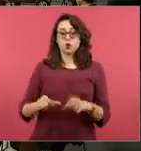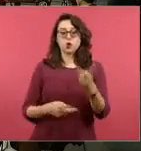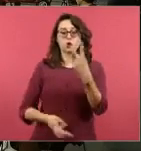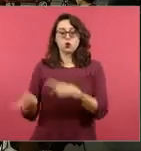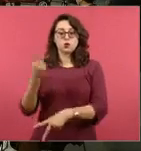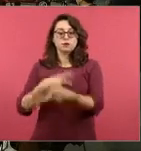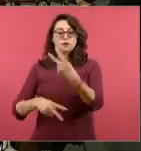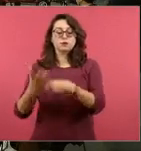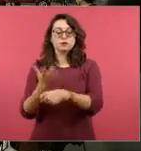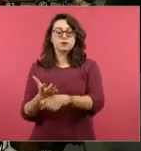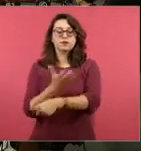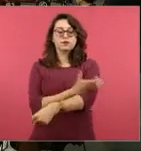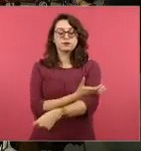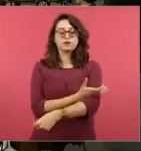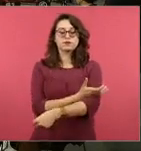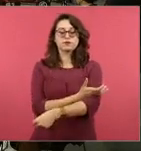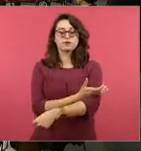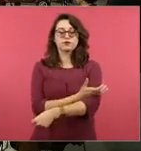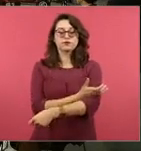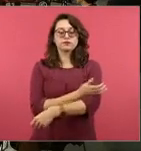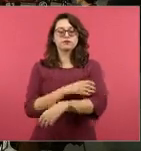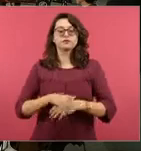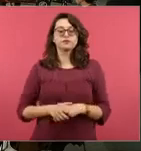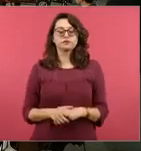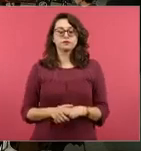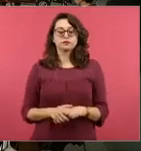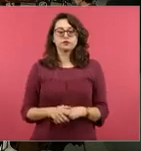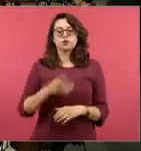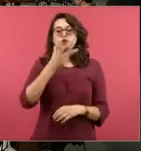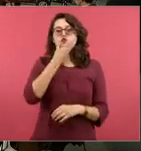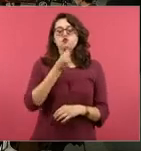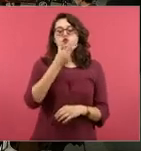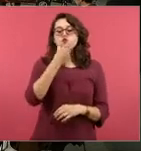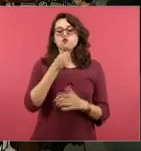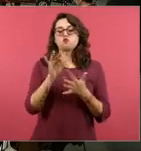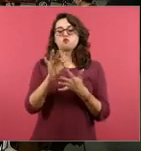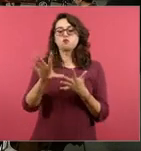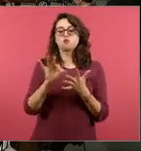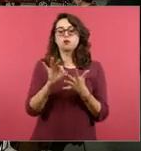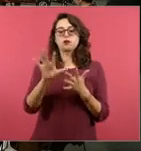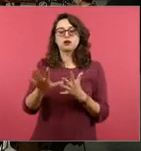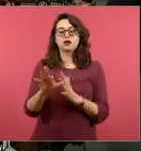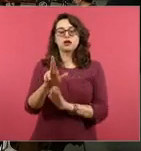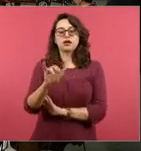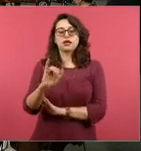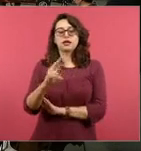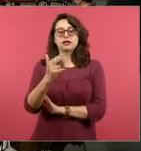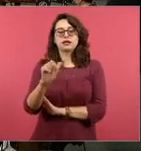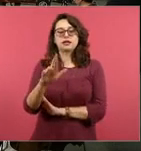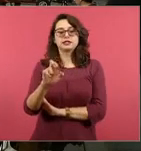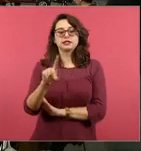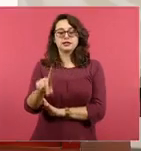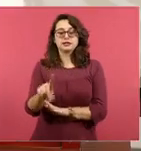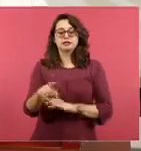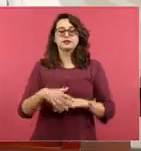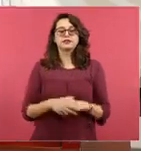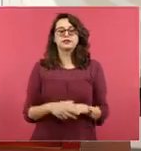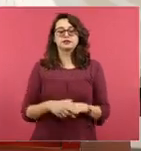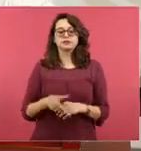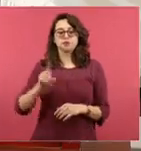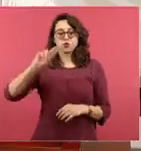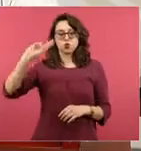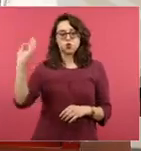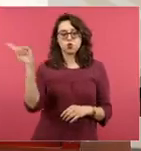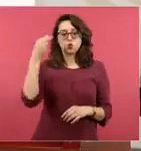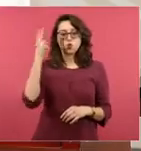¿sí?, el maestro en pedagogía Richard Alberto Monroy Acosta, de la UNAM,